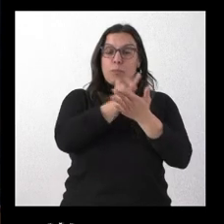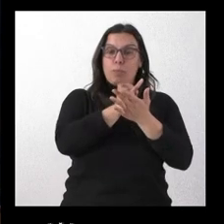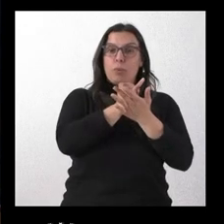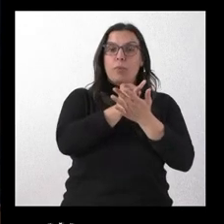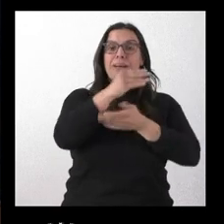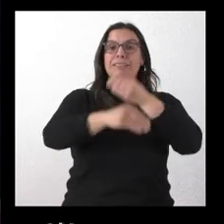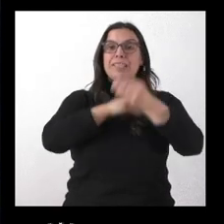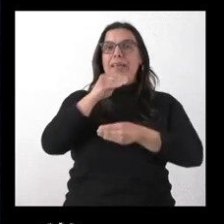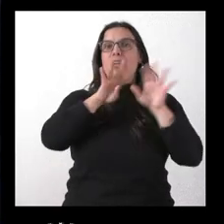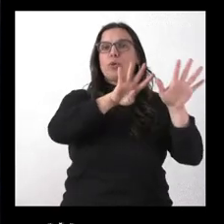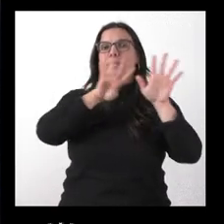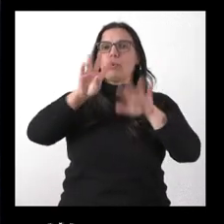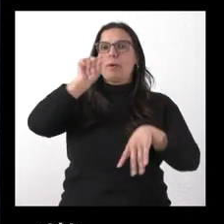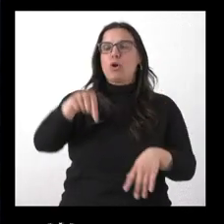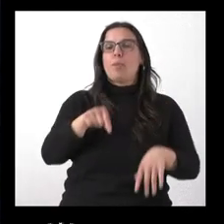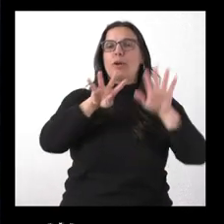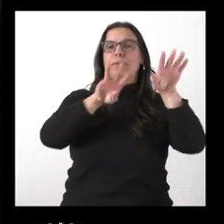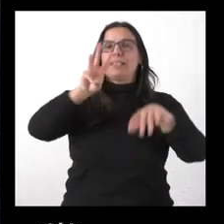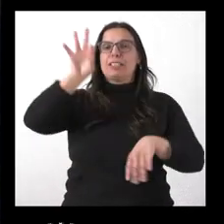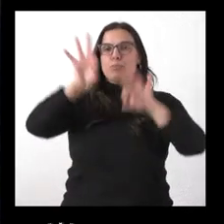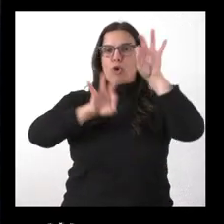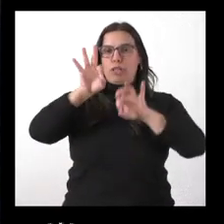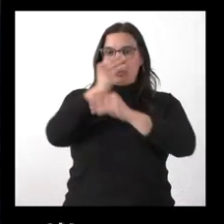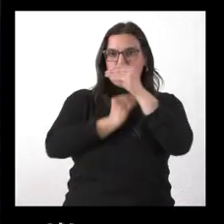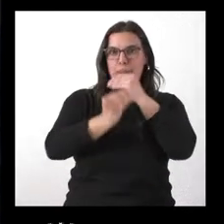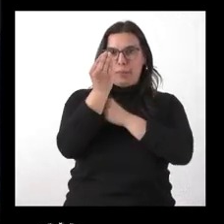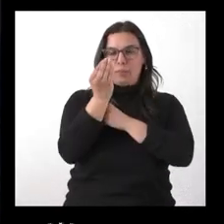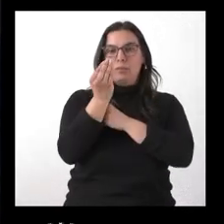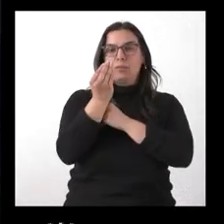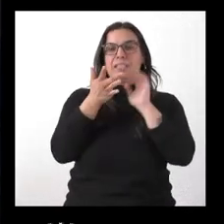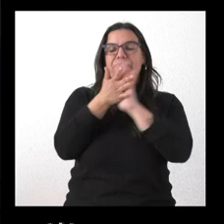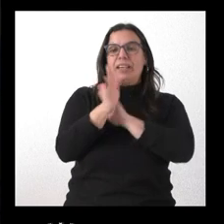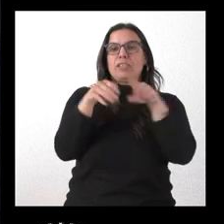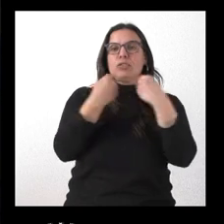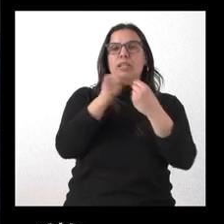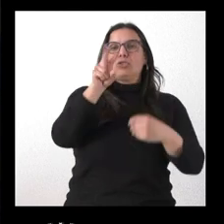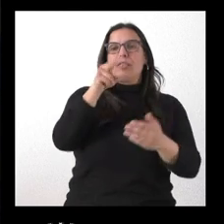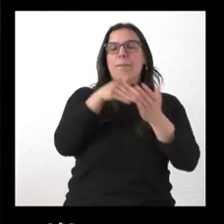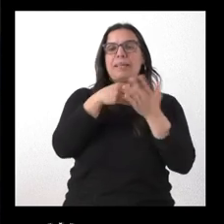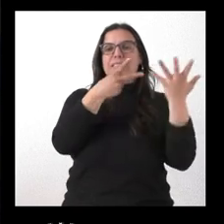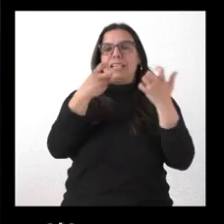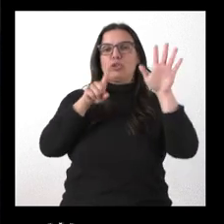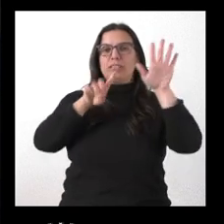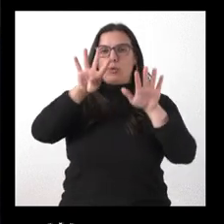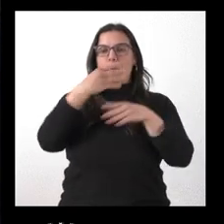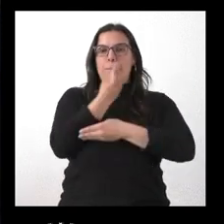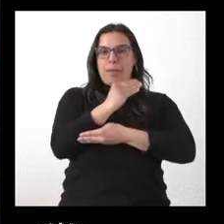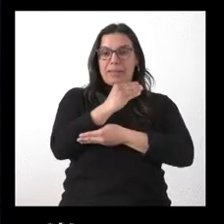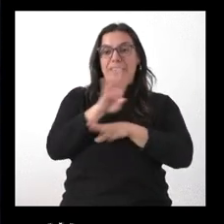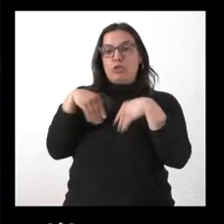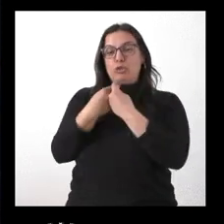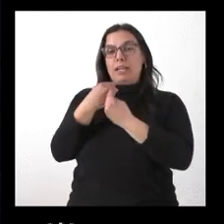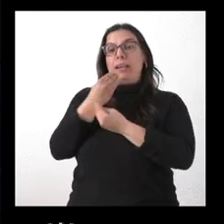el 99,93% de la población y alcanzó a 12.769 bebés de un total de